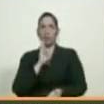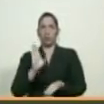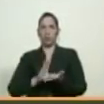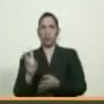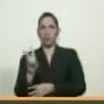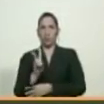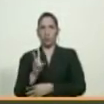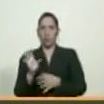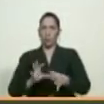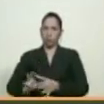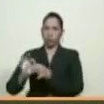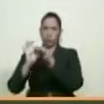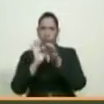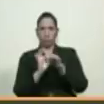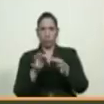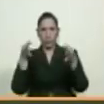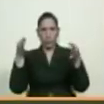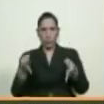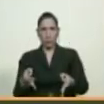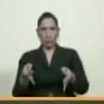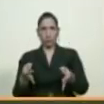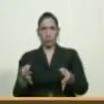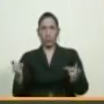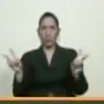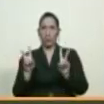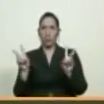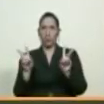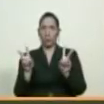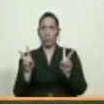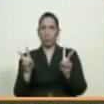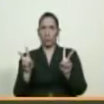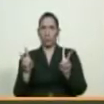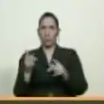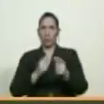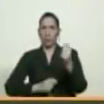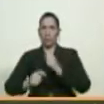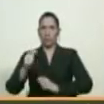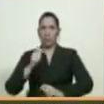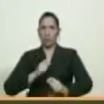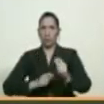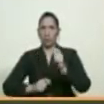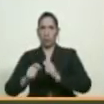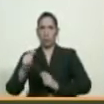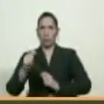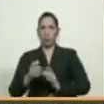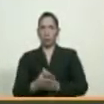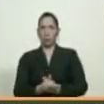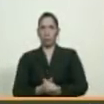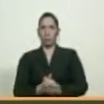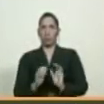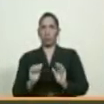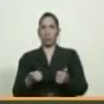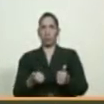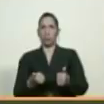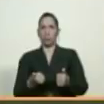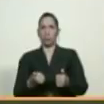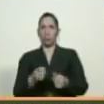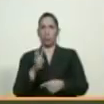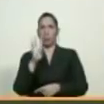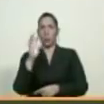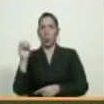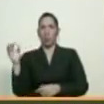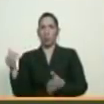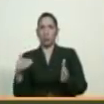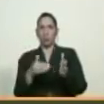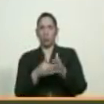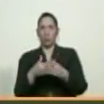que correspondan a la realidad del volumen de transacciones, iniciando con un máximo de